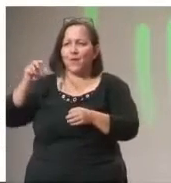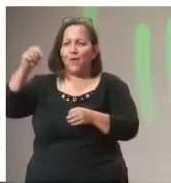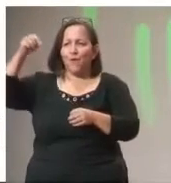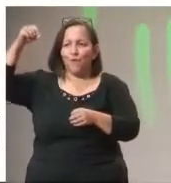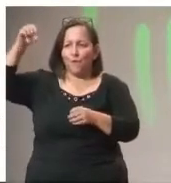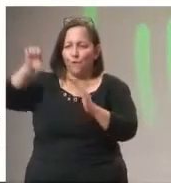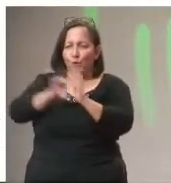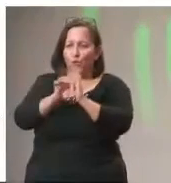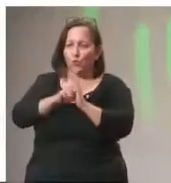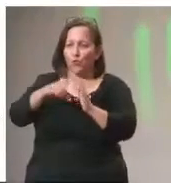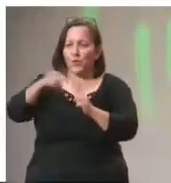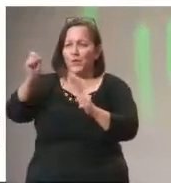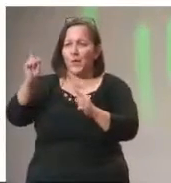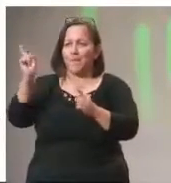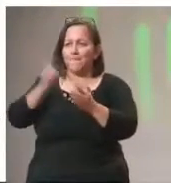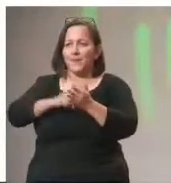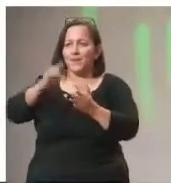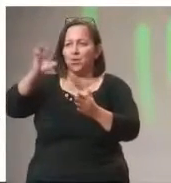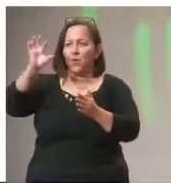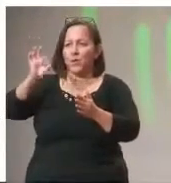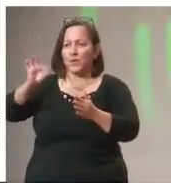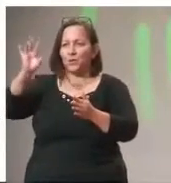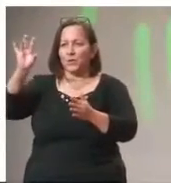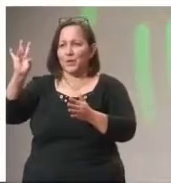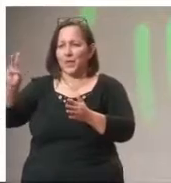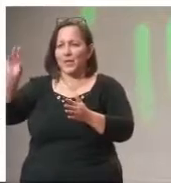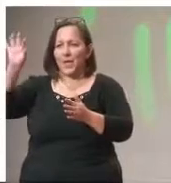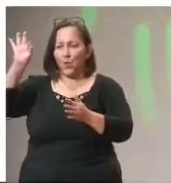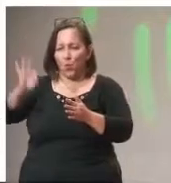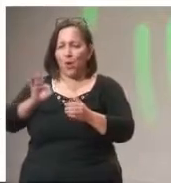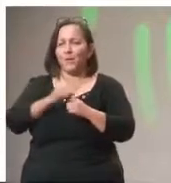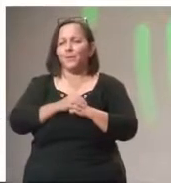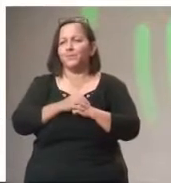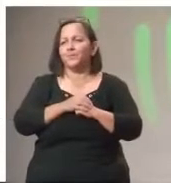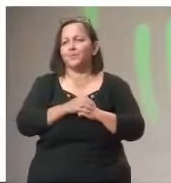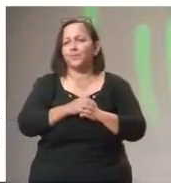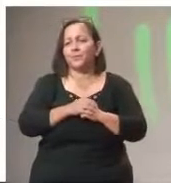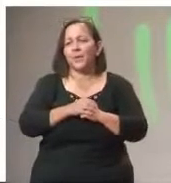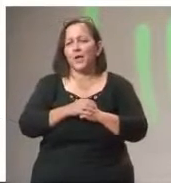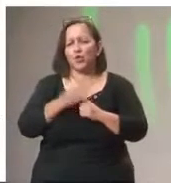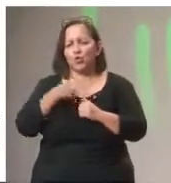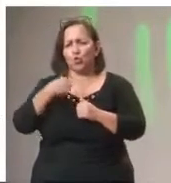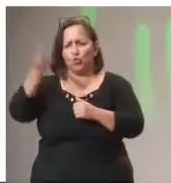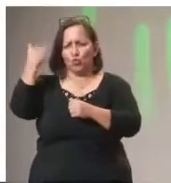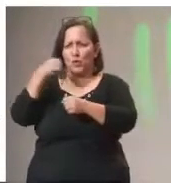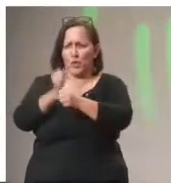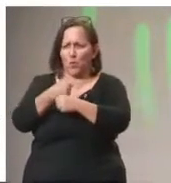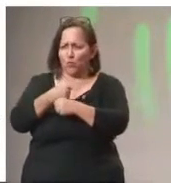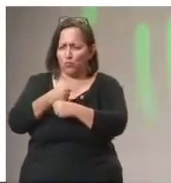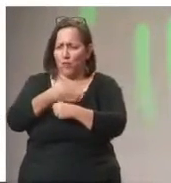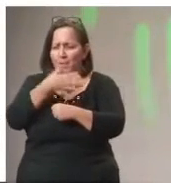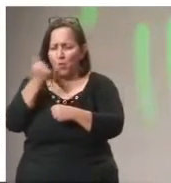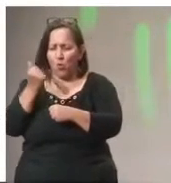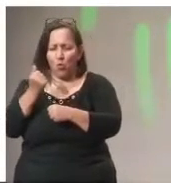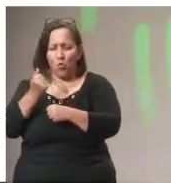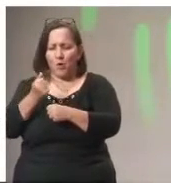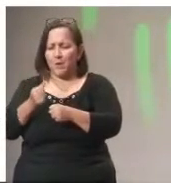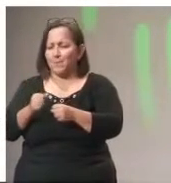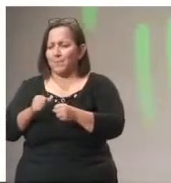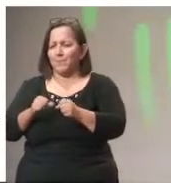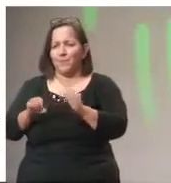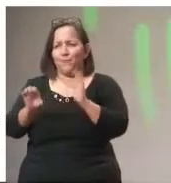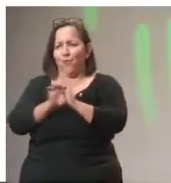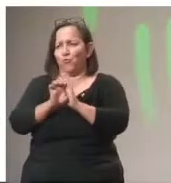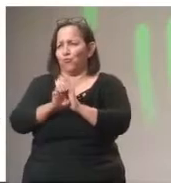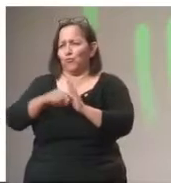1979. Ya casi termino, solo me queda una diapositiva. Entonces hicimos un análisis con la mejor imagen satelital que pudiésemos